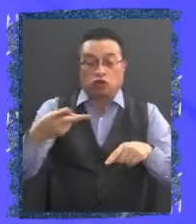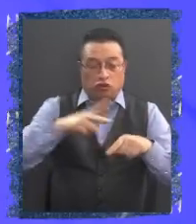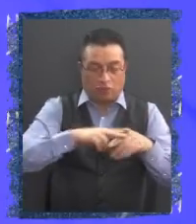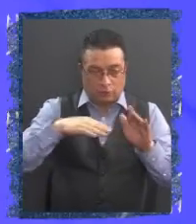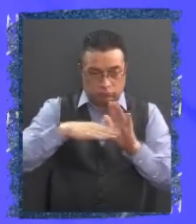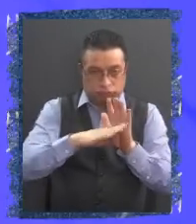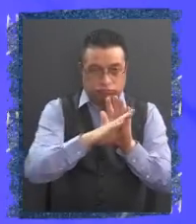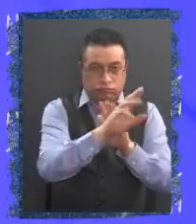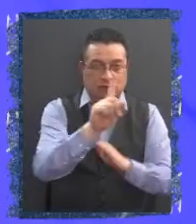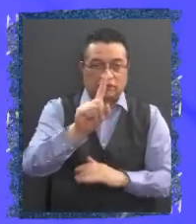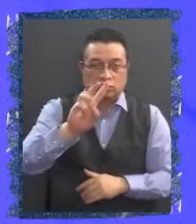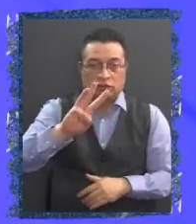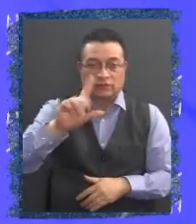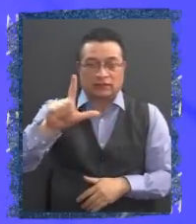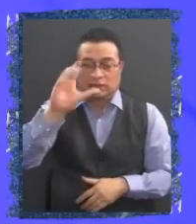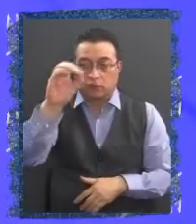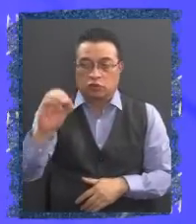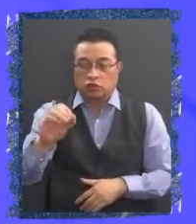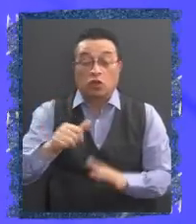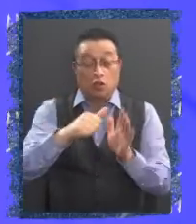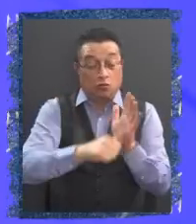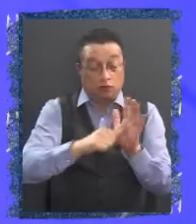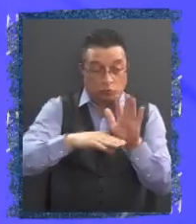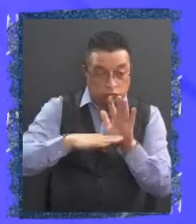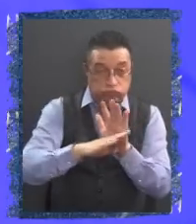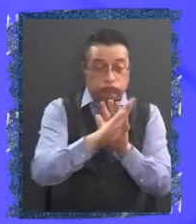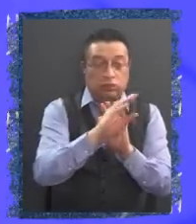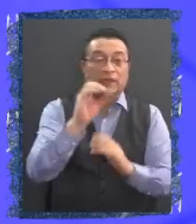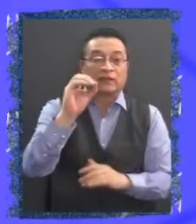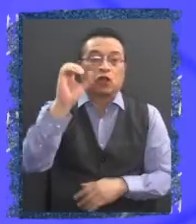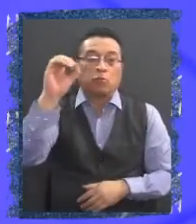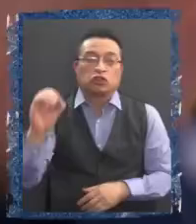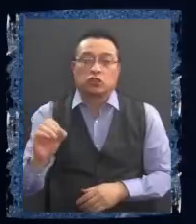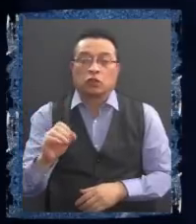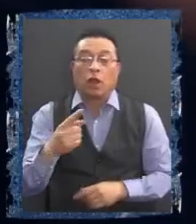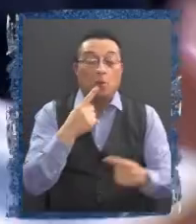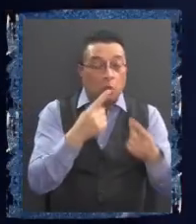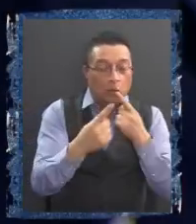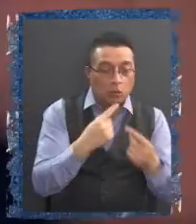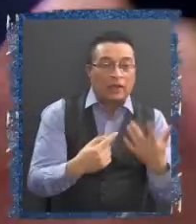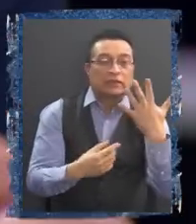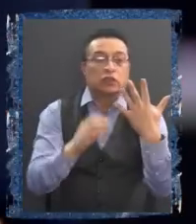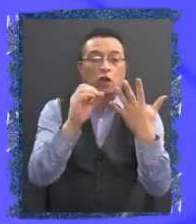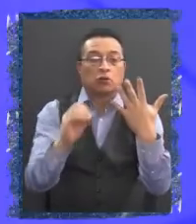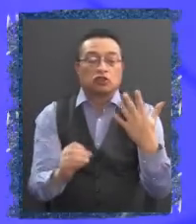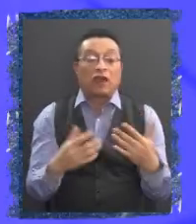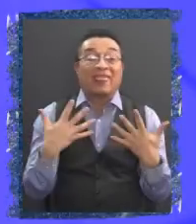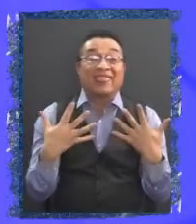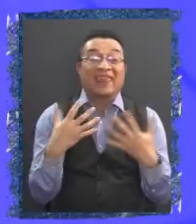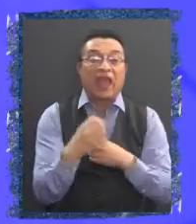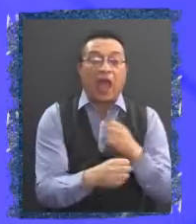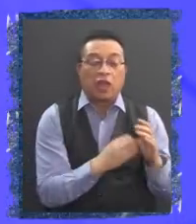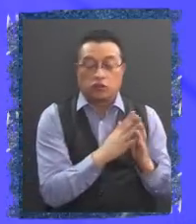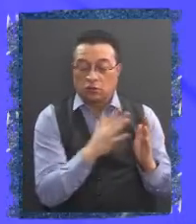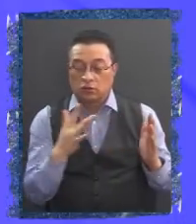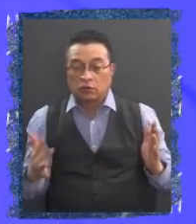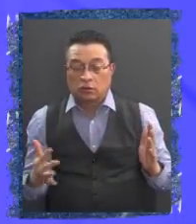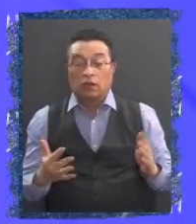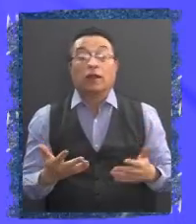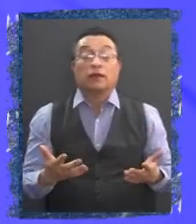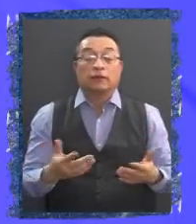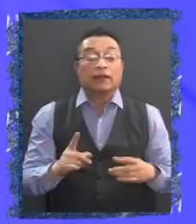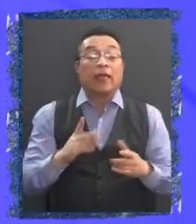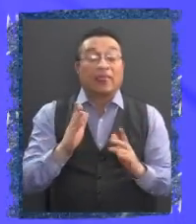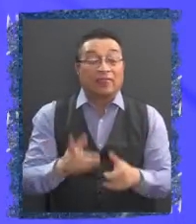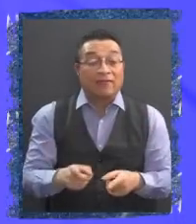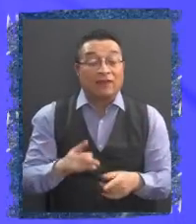137% agresivo. ¿Cuánto han crecido las cirugías? 0%. Las consultas, 5%, en 10 años. Por lo tanto, lo que tiene que hacerse